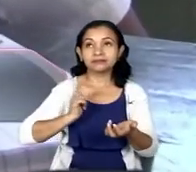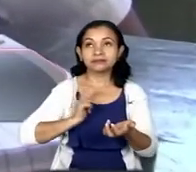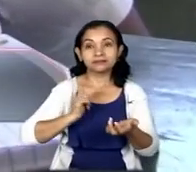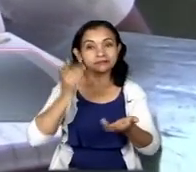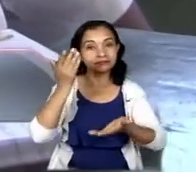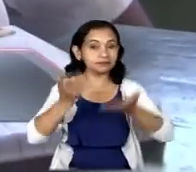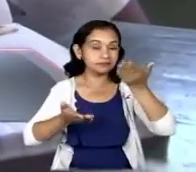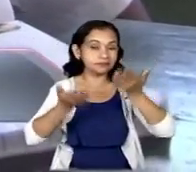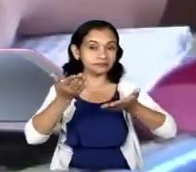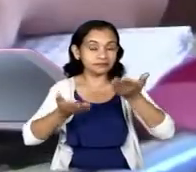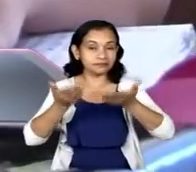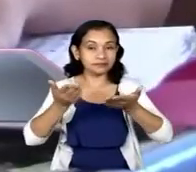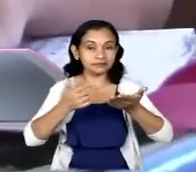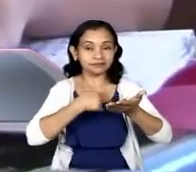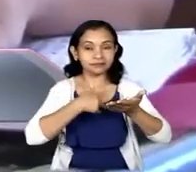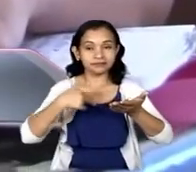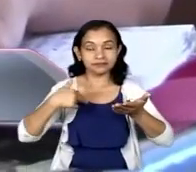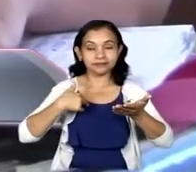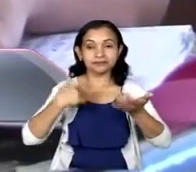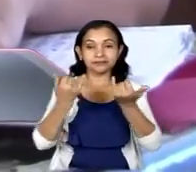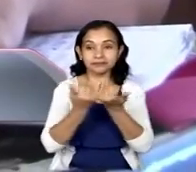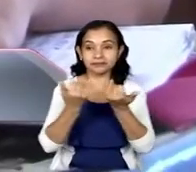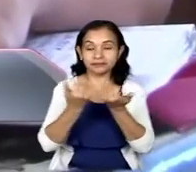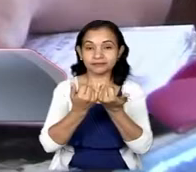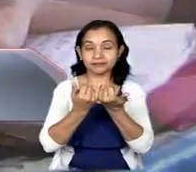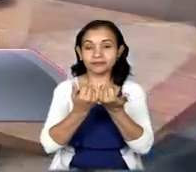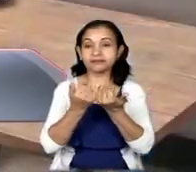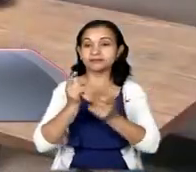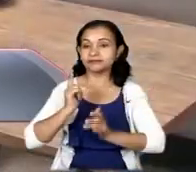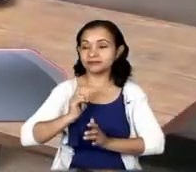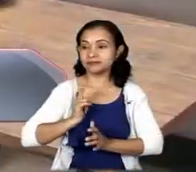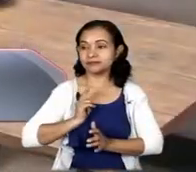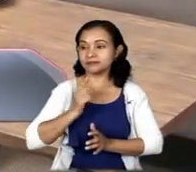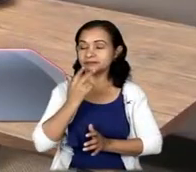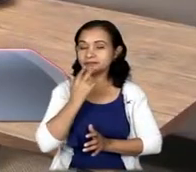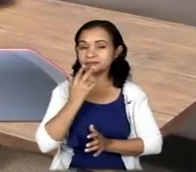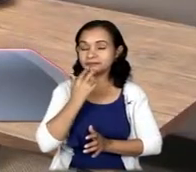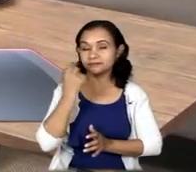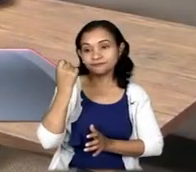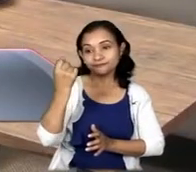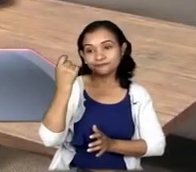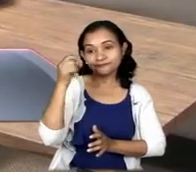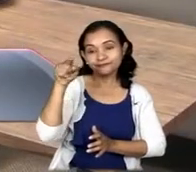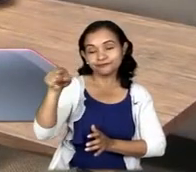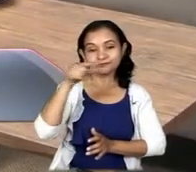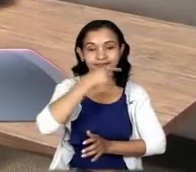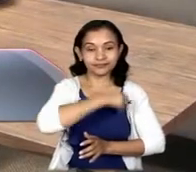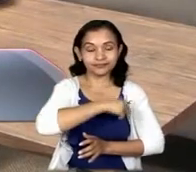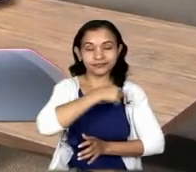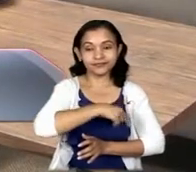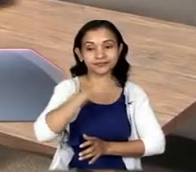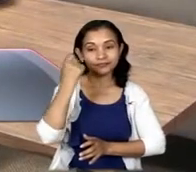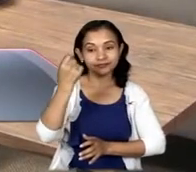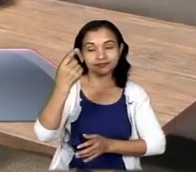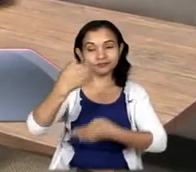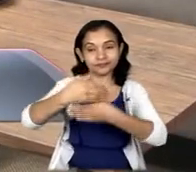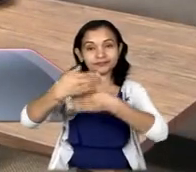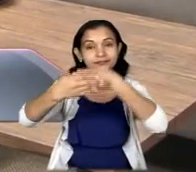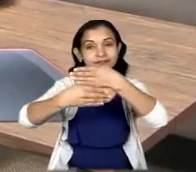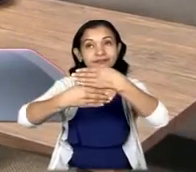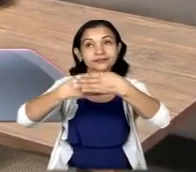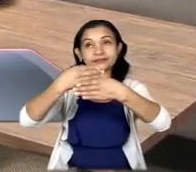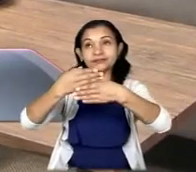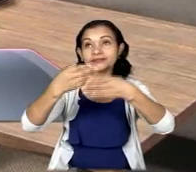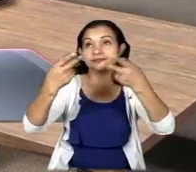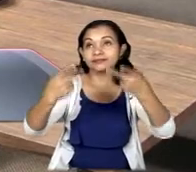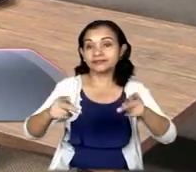vez en la parte del Caribe, donde todavía no ha llegado, pues no se ha podido completar el proceso. Sin